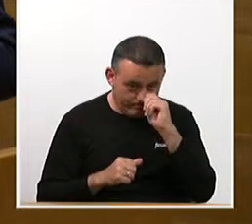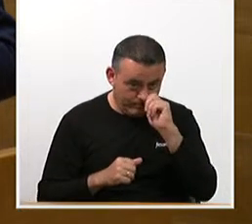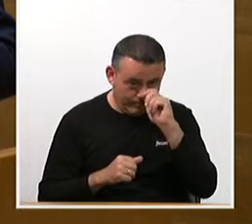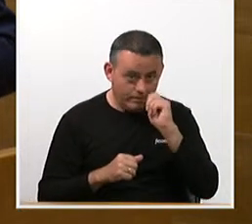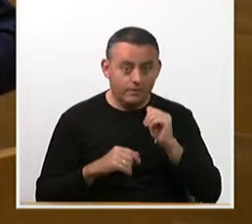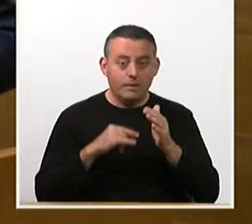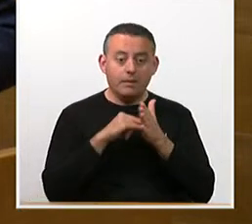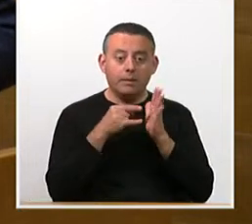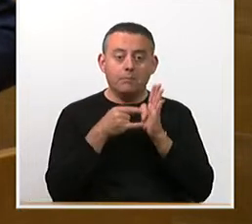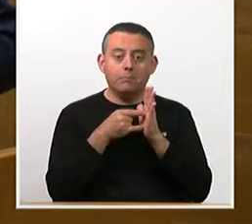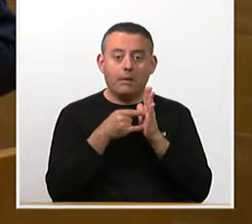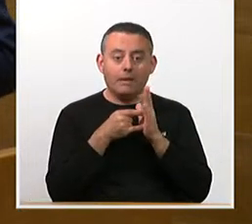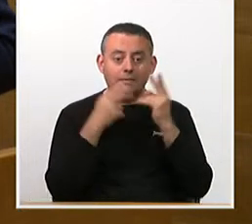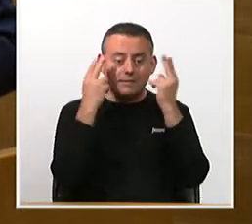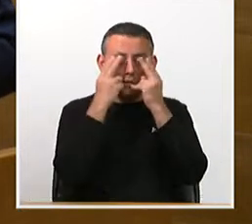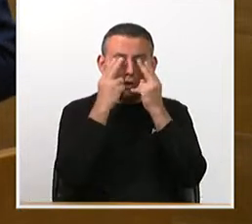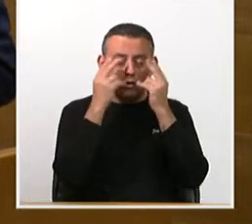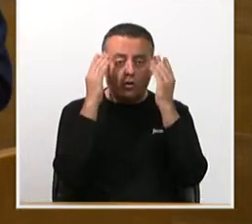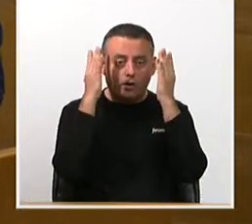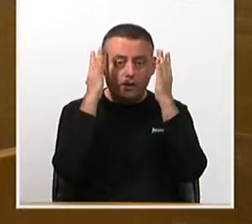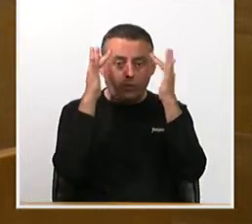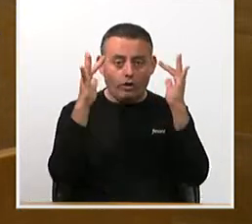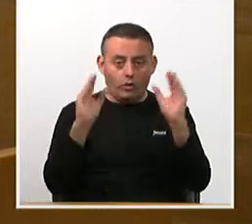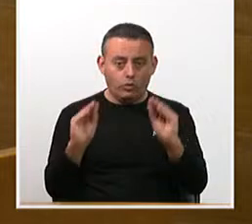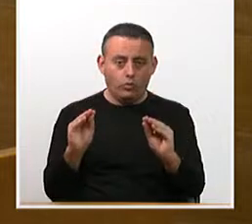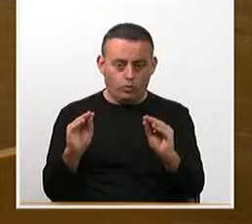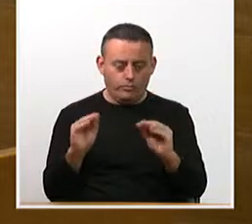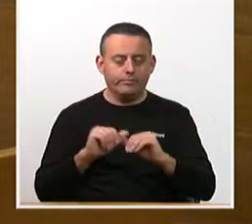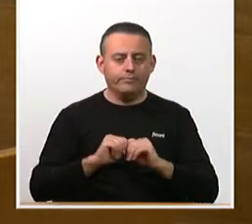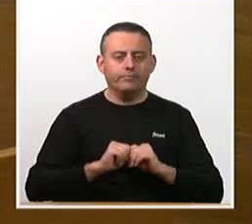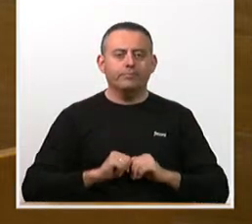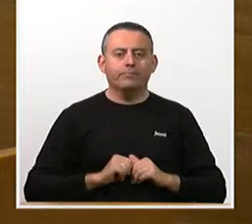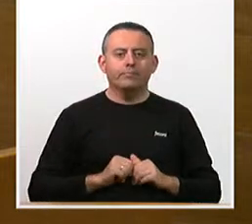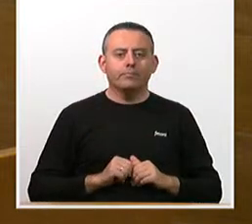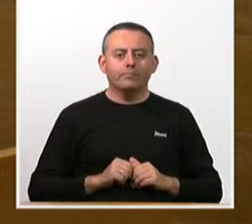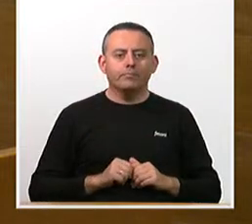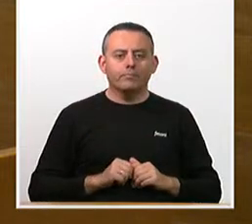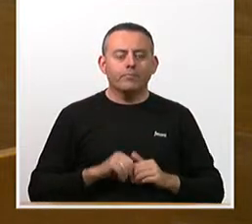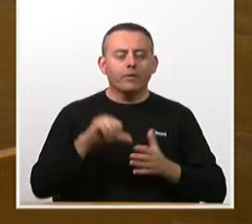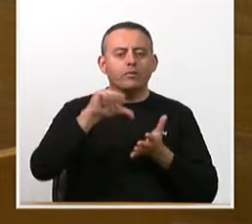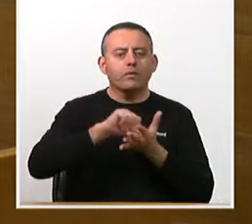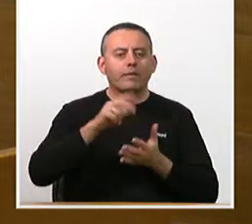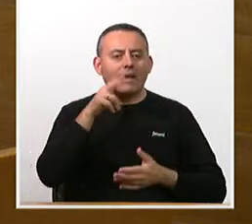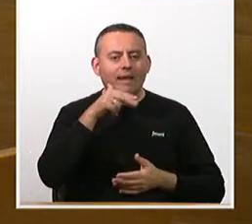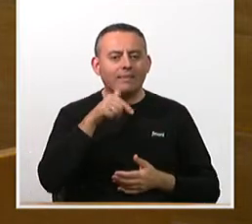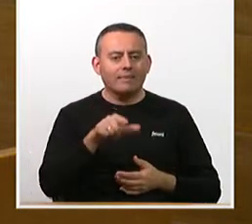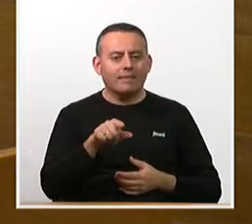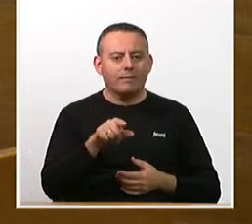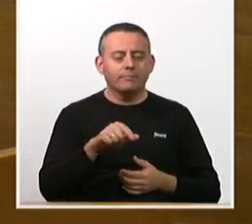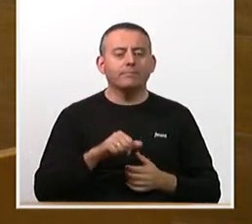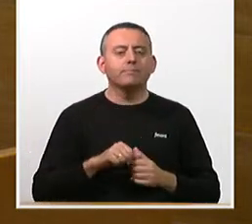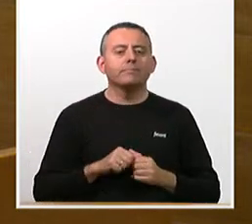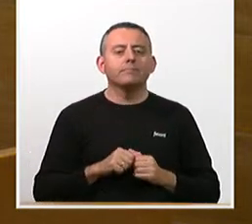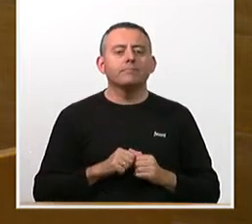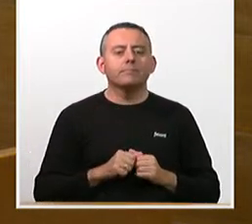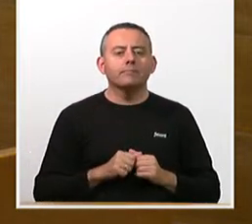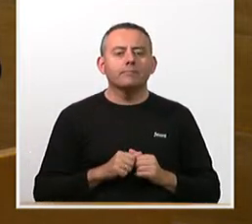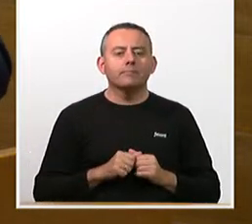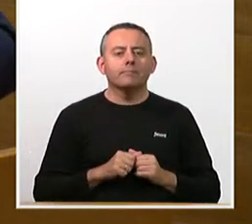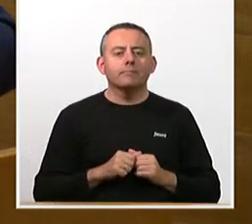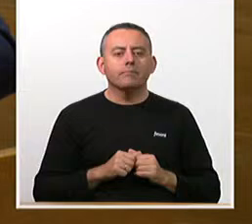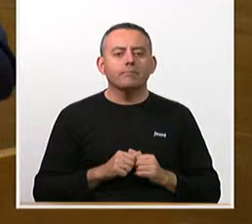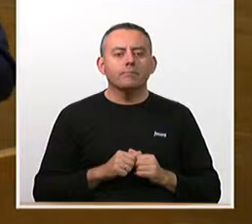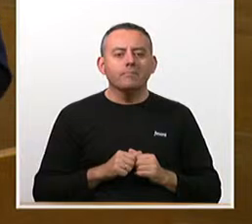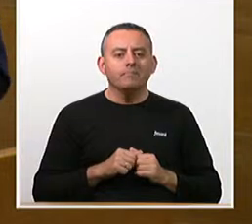sectario e ideológico que se ha montado ustedes la ciudad de alicante la ciudad alicante tiene